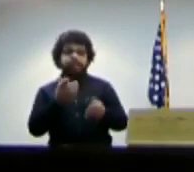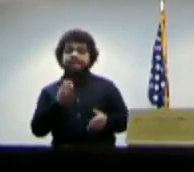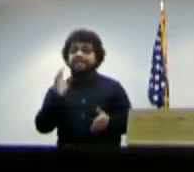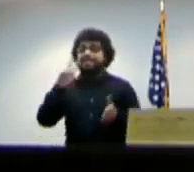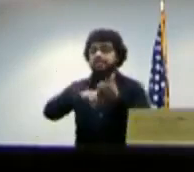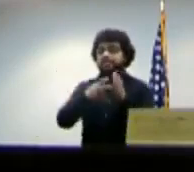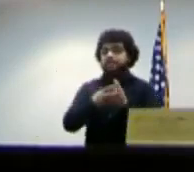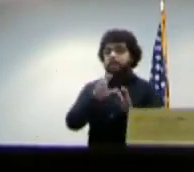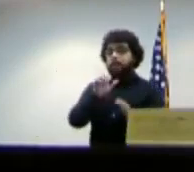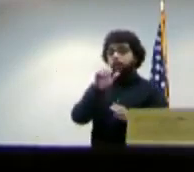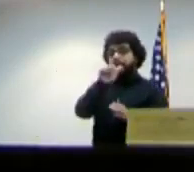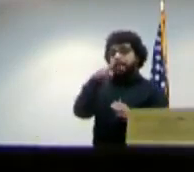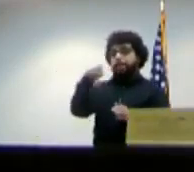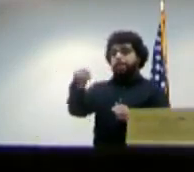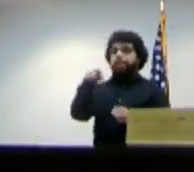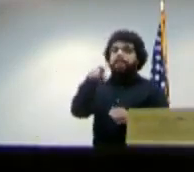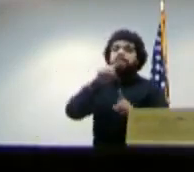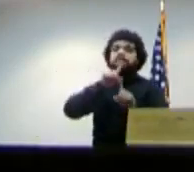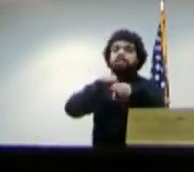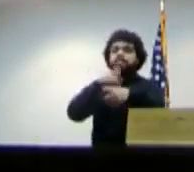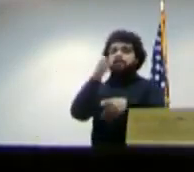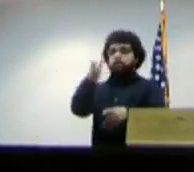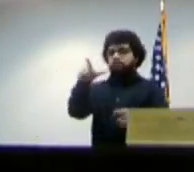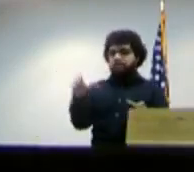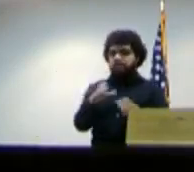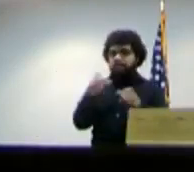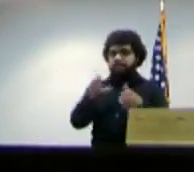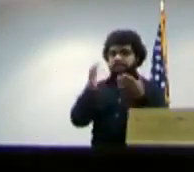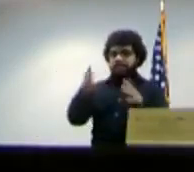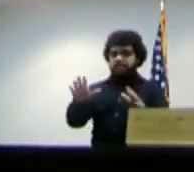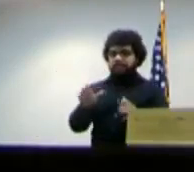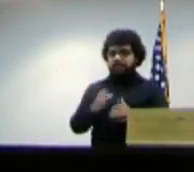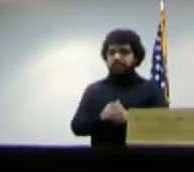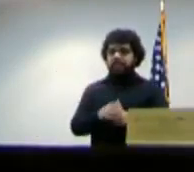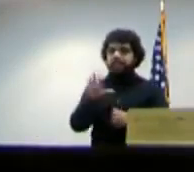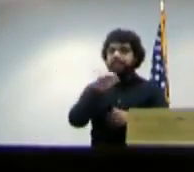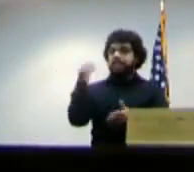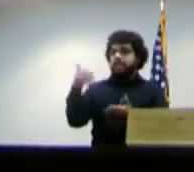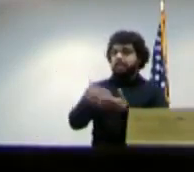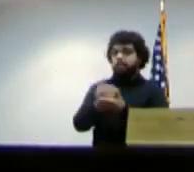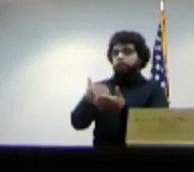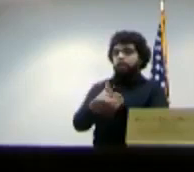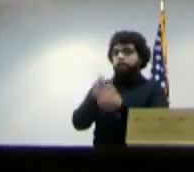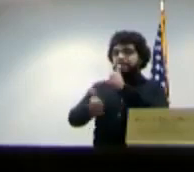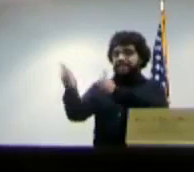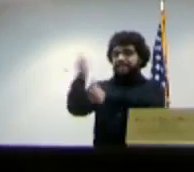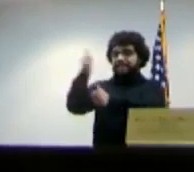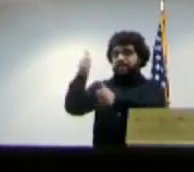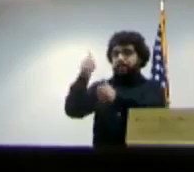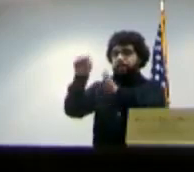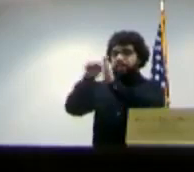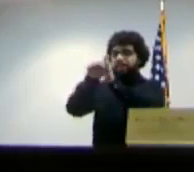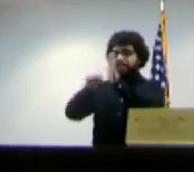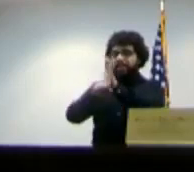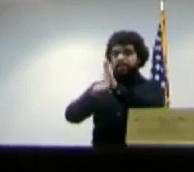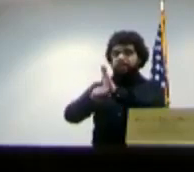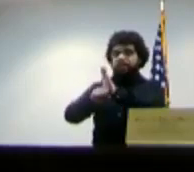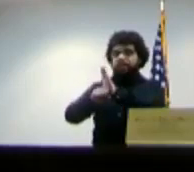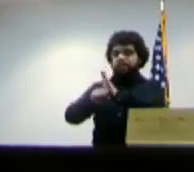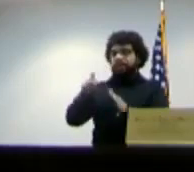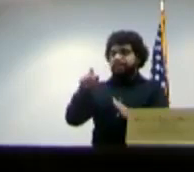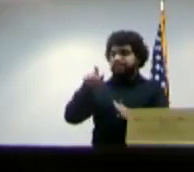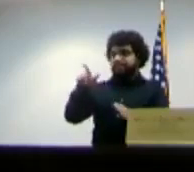alianzas público-privadas. Yo estoy aquí. Y el nuevo secretario designado de Estado, que es el presidente de esa